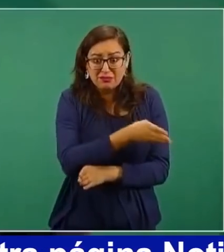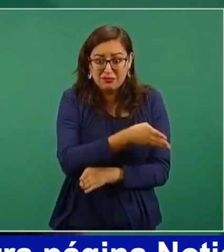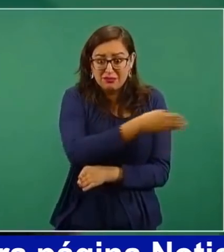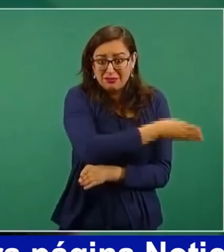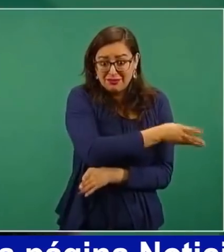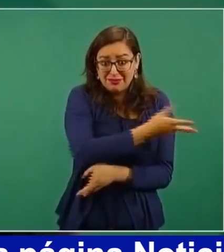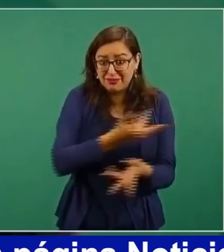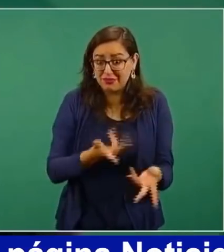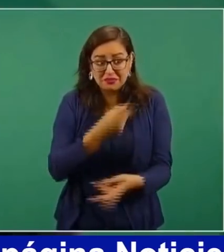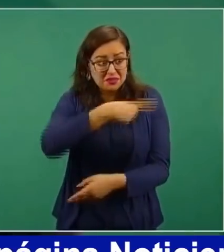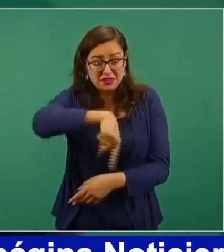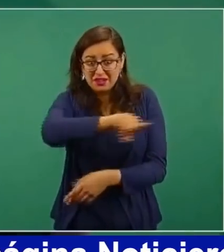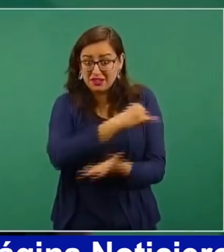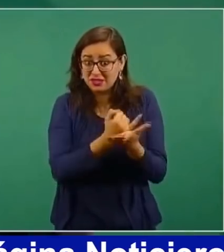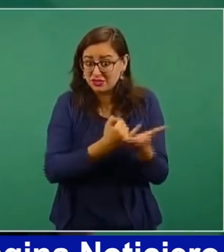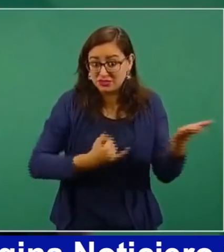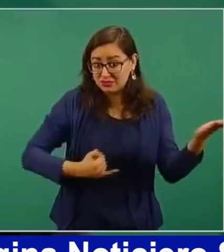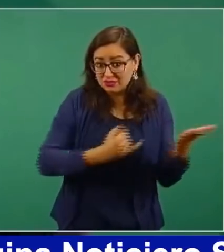necesitamos